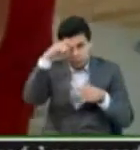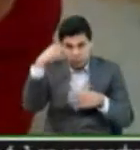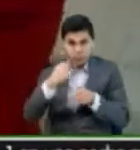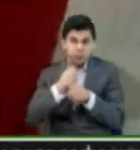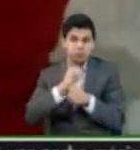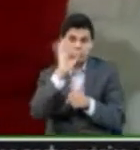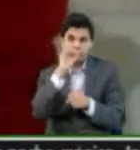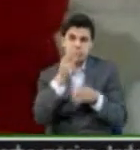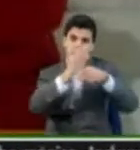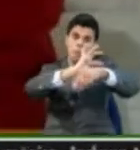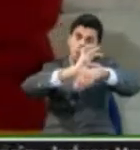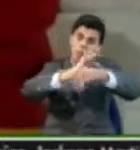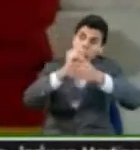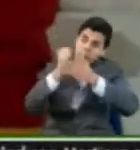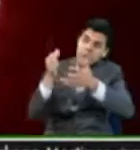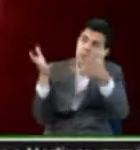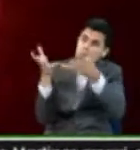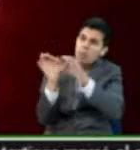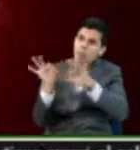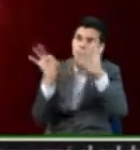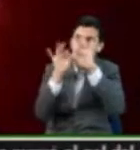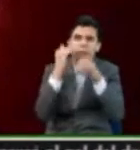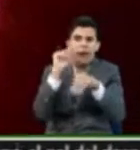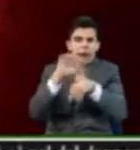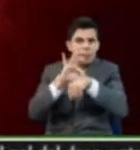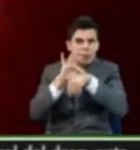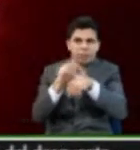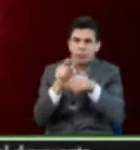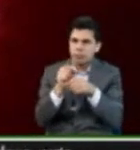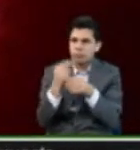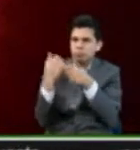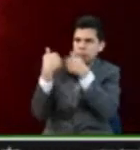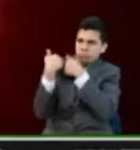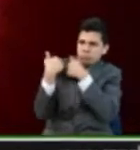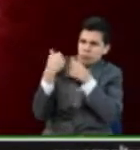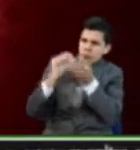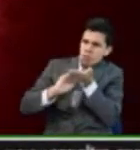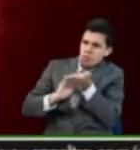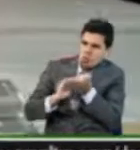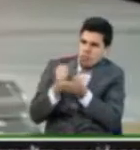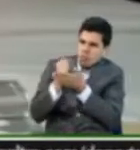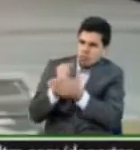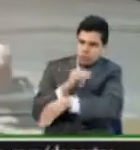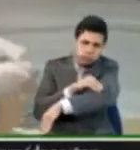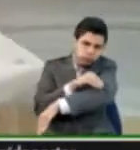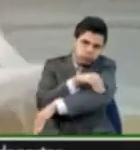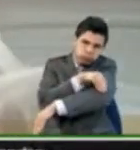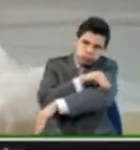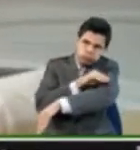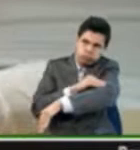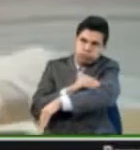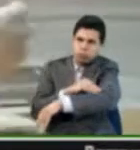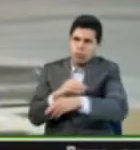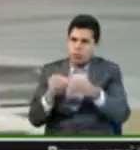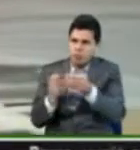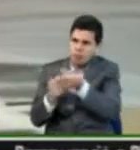labor médica es primordial. La doctora es la encargada no solo de realizar la recuperación, las curaciones, sino también de ser